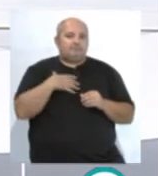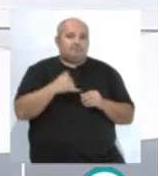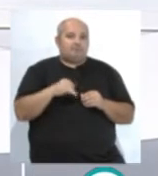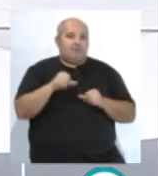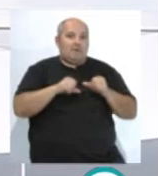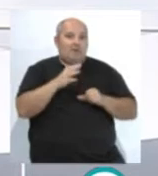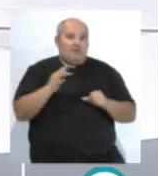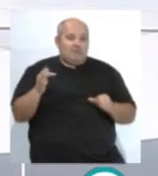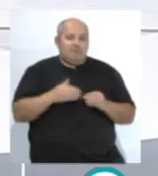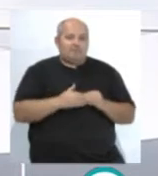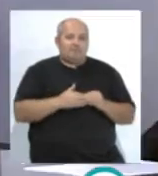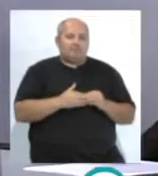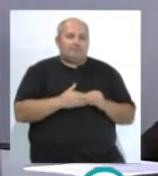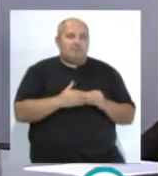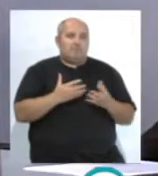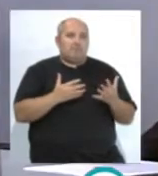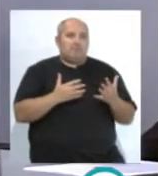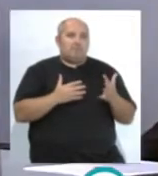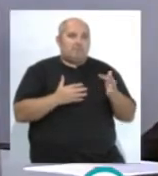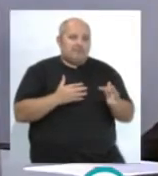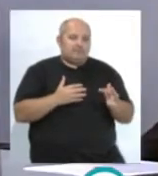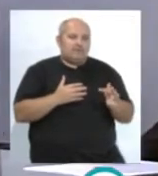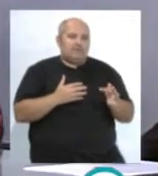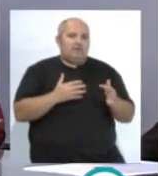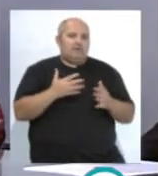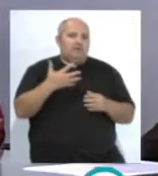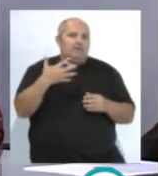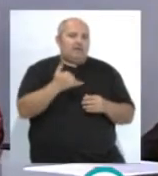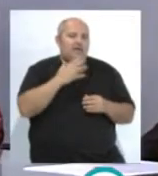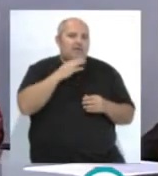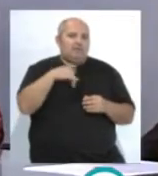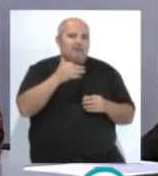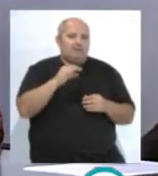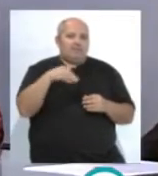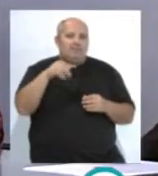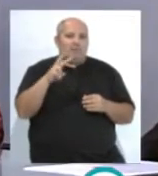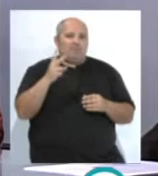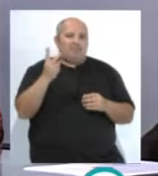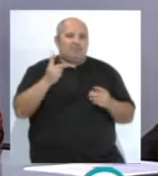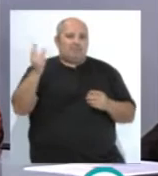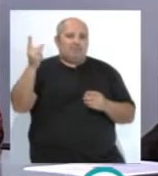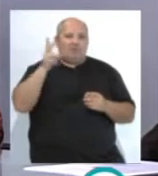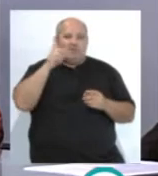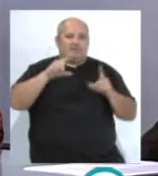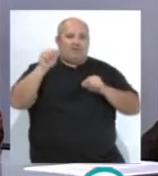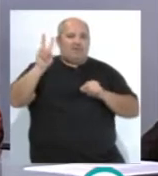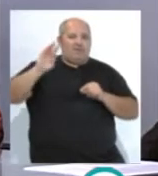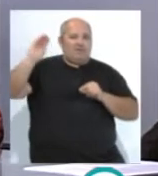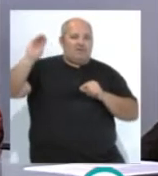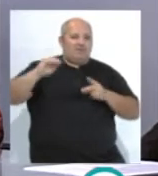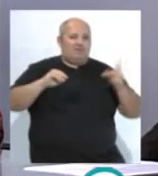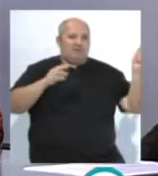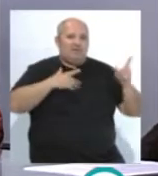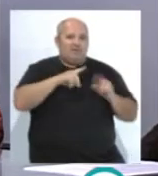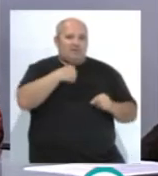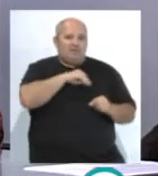de playoff. Y más y menos cuando tenemos las bajas prácticamente de Machi y de Manu, que pueden ser fundamentales y que jugadores que en